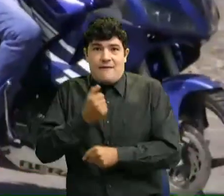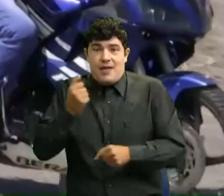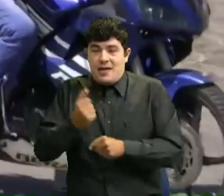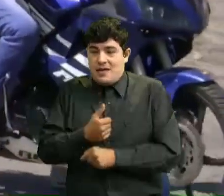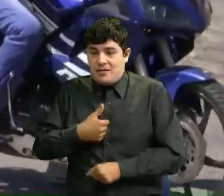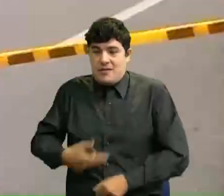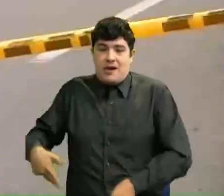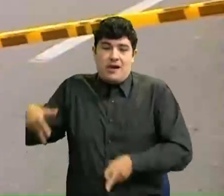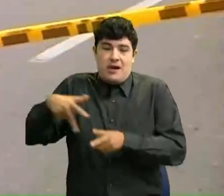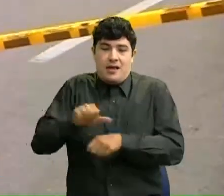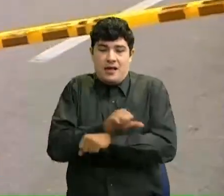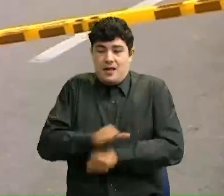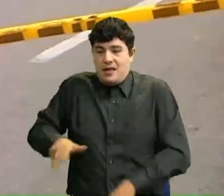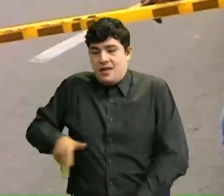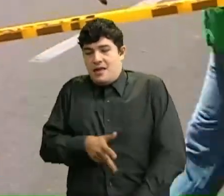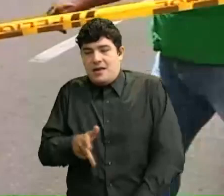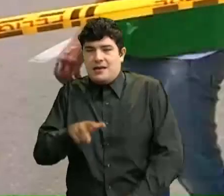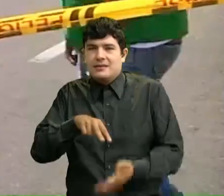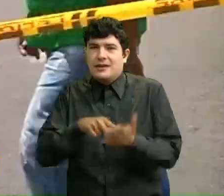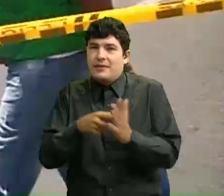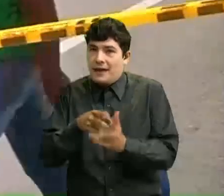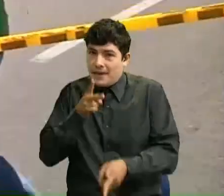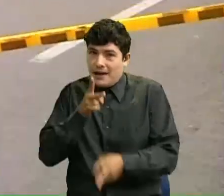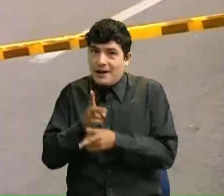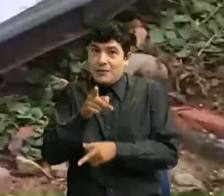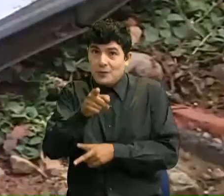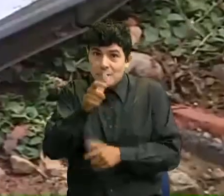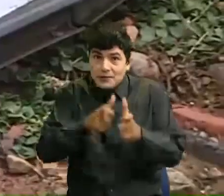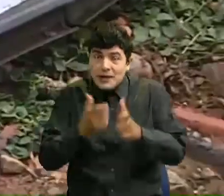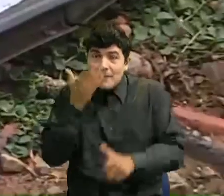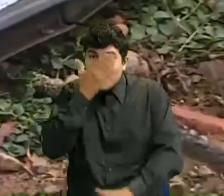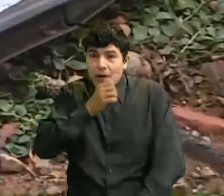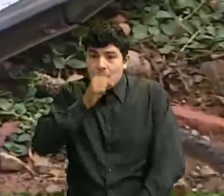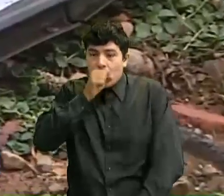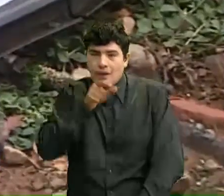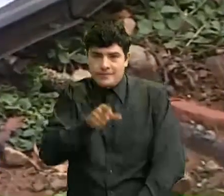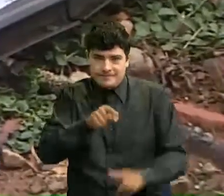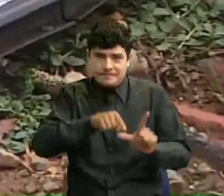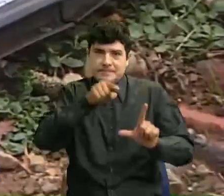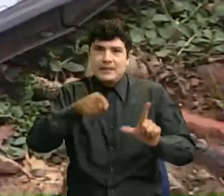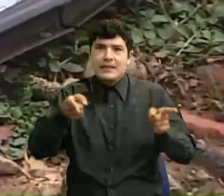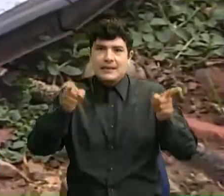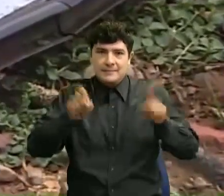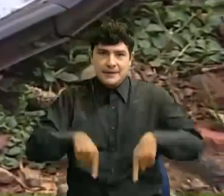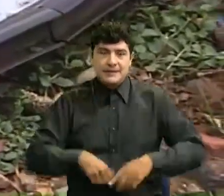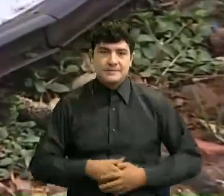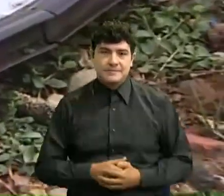todavía marca en el alcosensor. De acuerdo al balance, las cifras de accidentalidad aumentaron